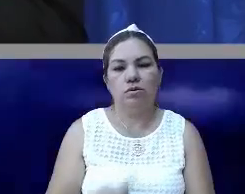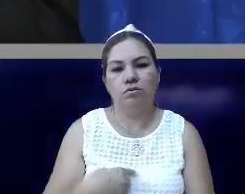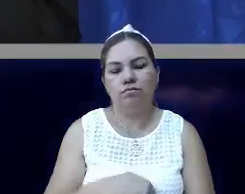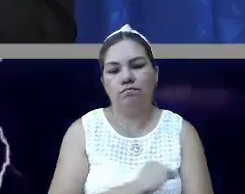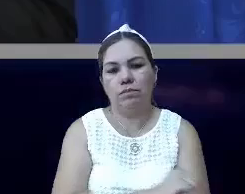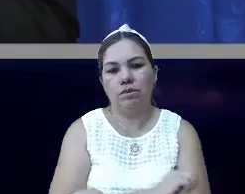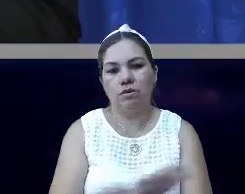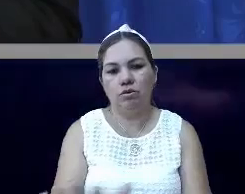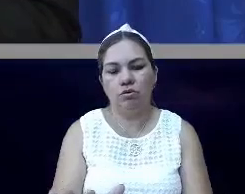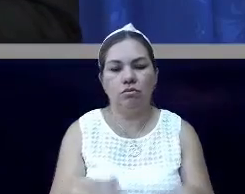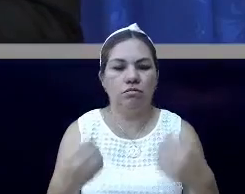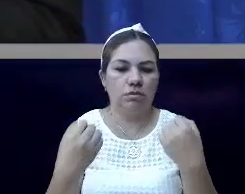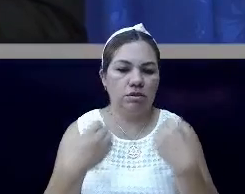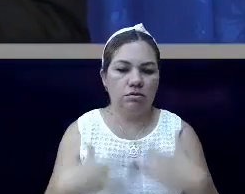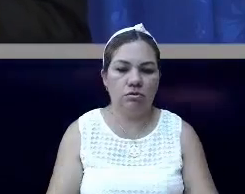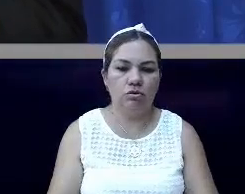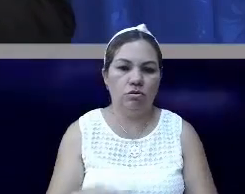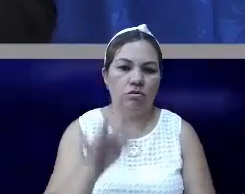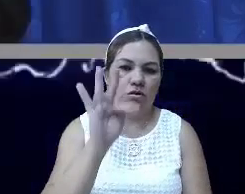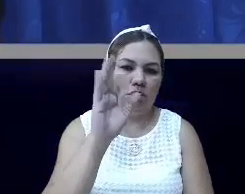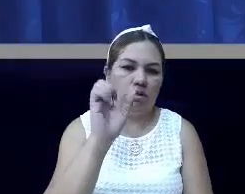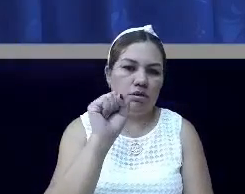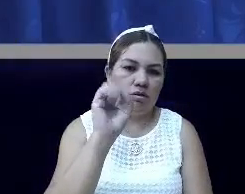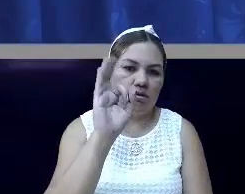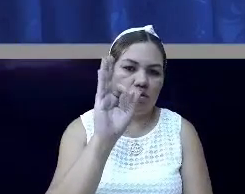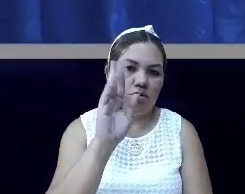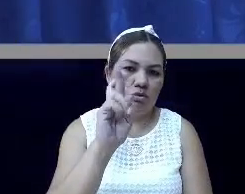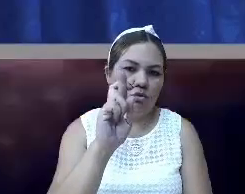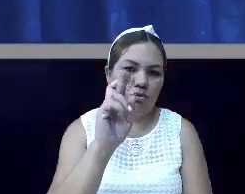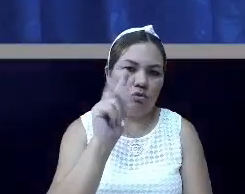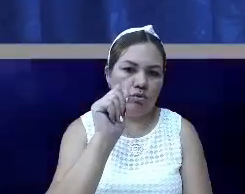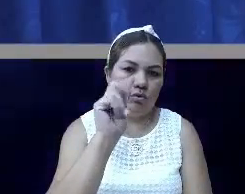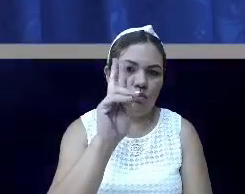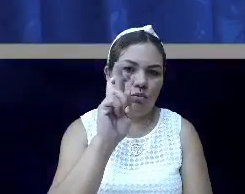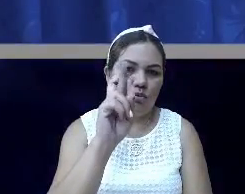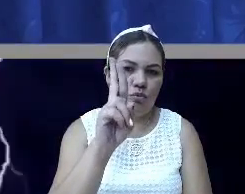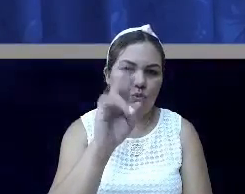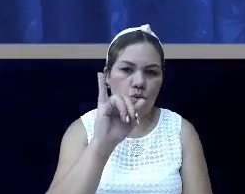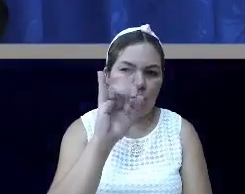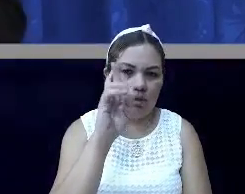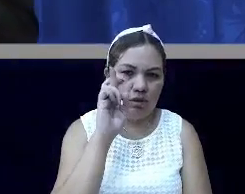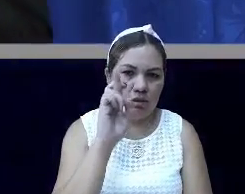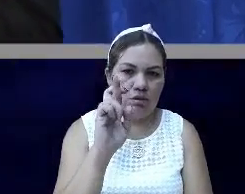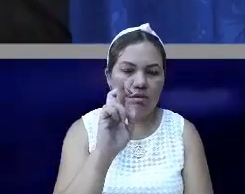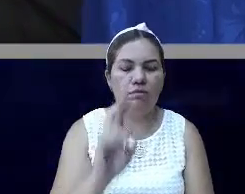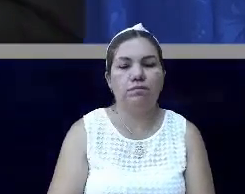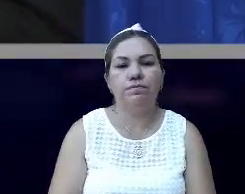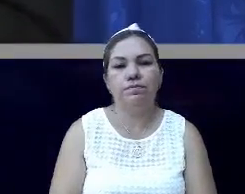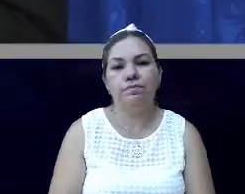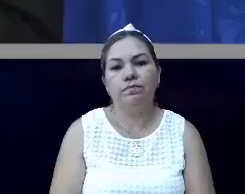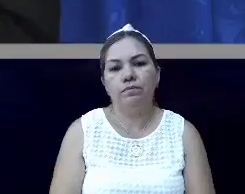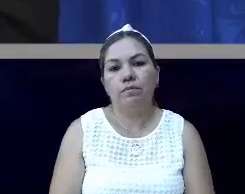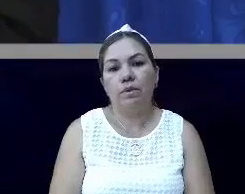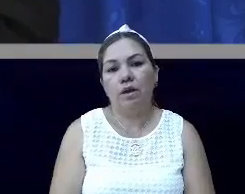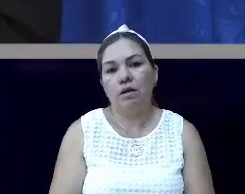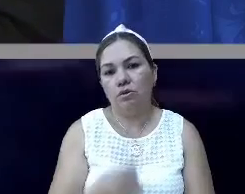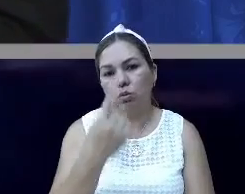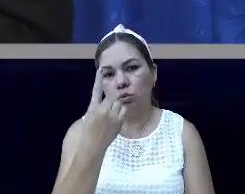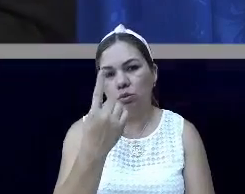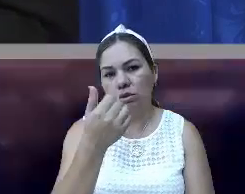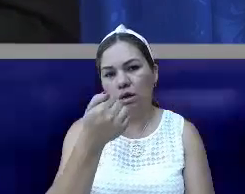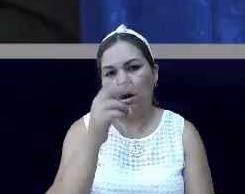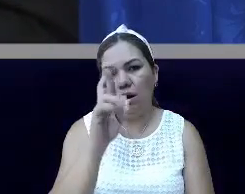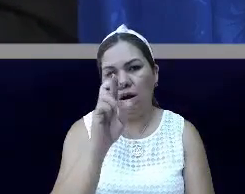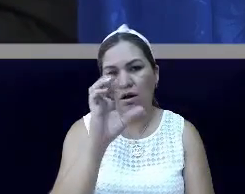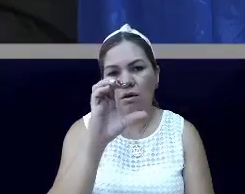destruiré con la tierra. Acá está la instrucción, diga conmigo, verso 14. Hazte un arca de